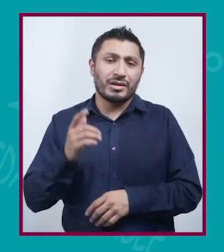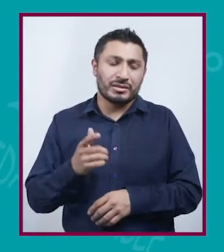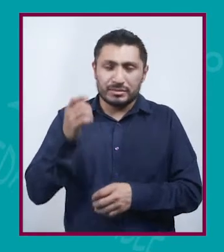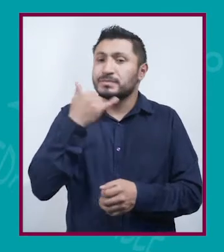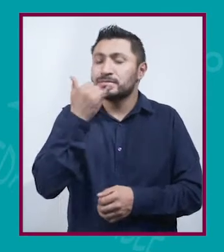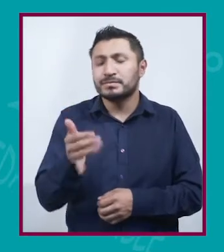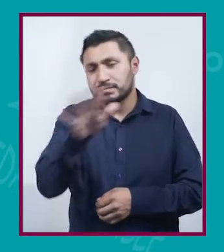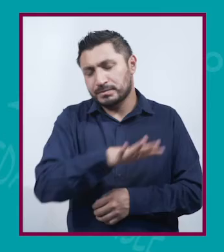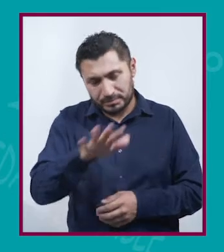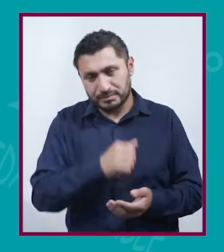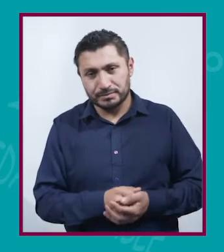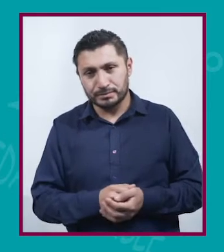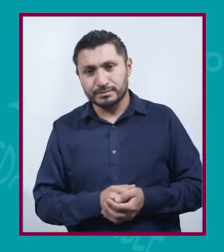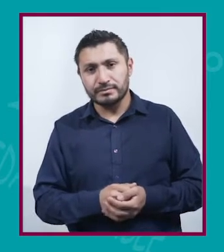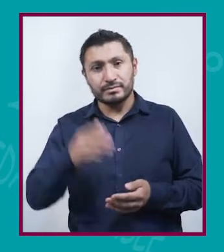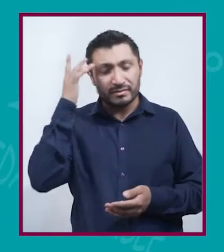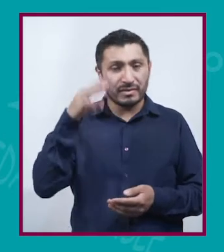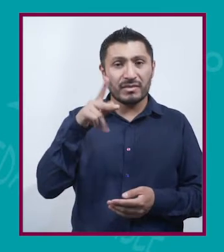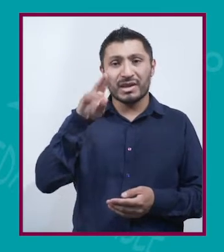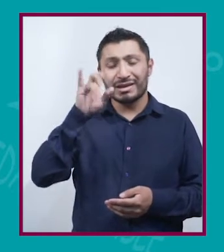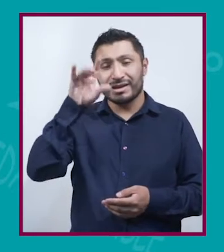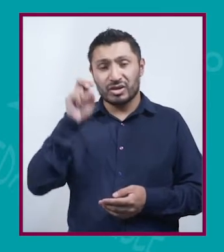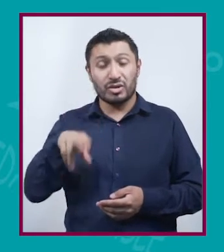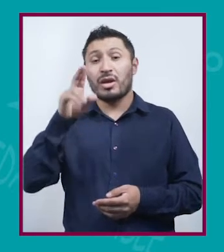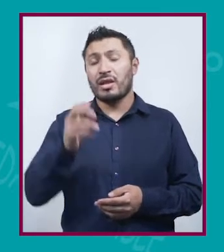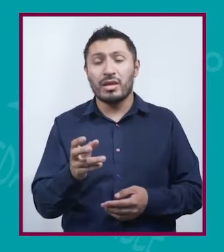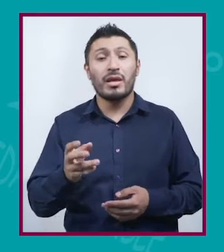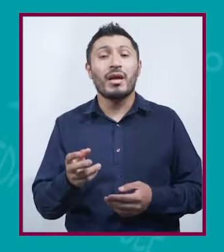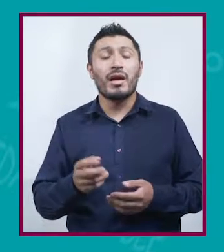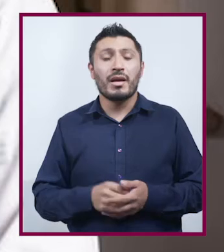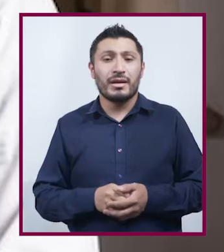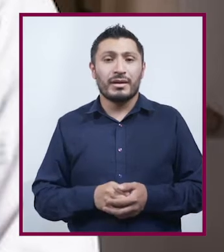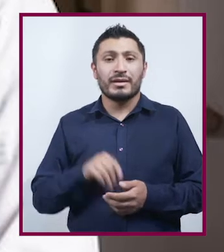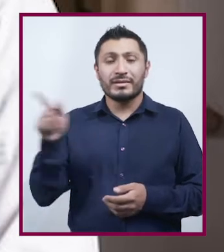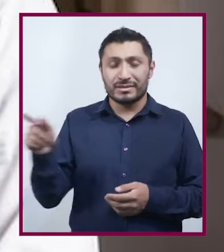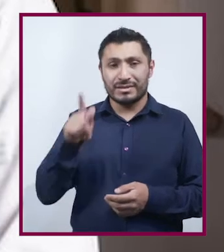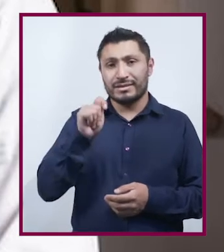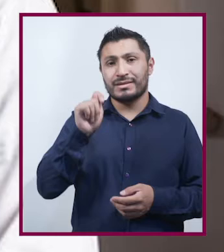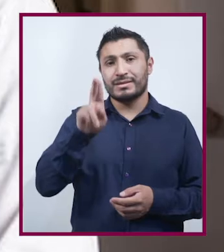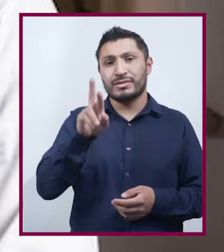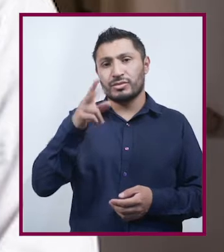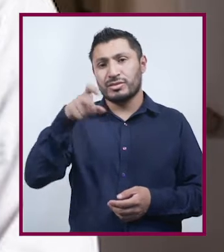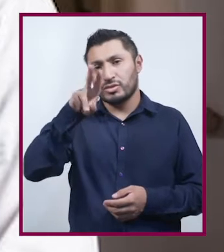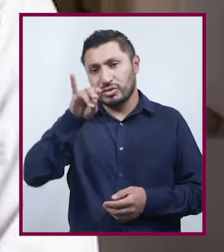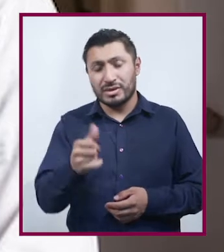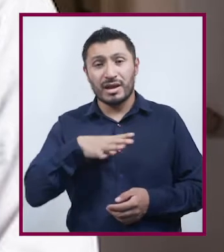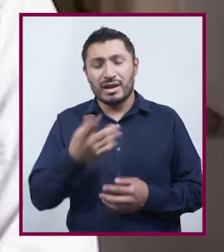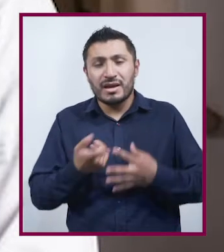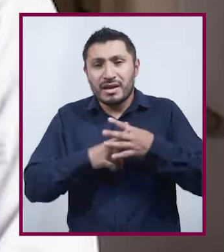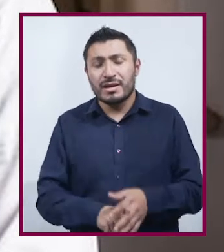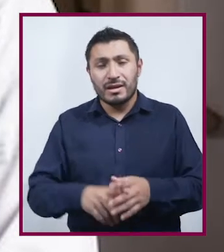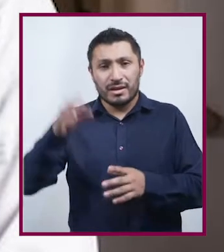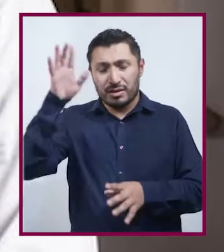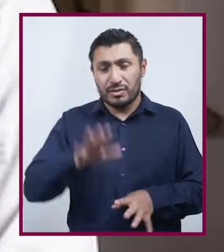todos. San Pantaleón, de No Comedia, originario de Izmit, Turquía, fue introducido al culto